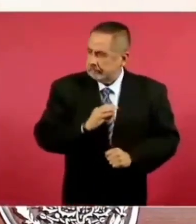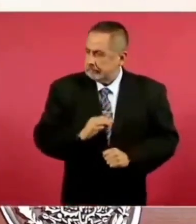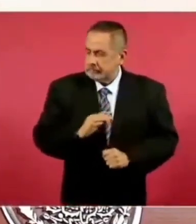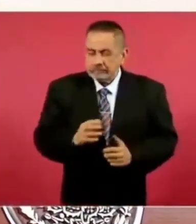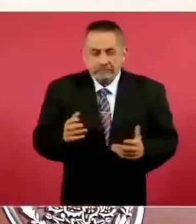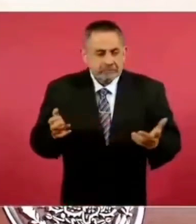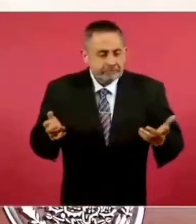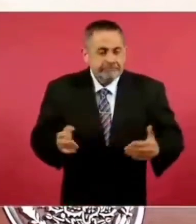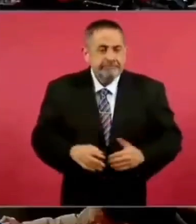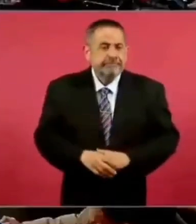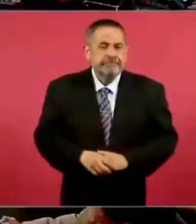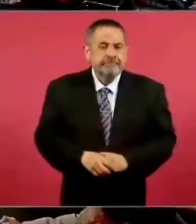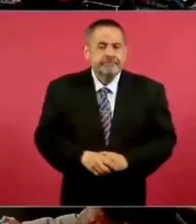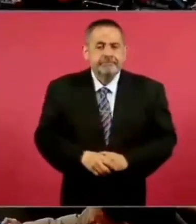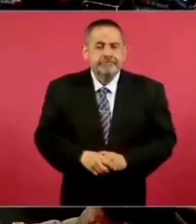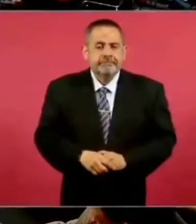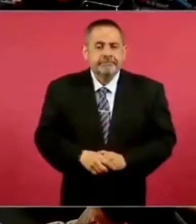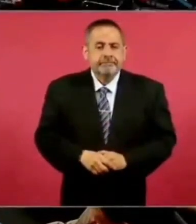Pero eso